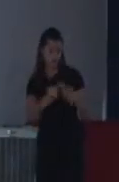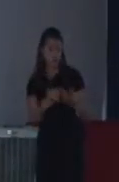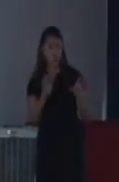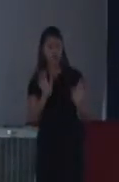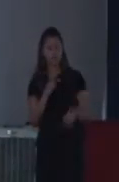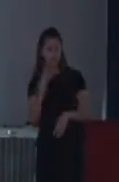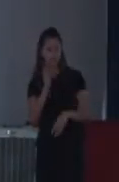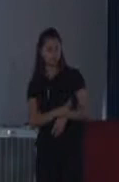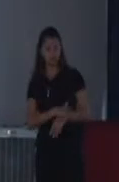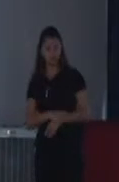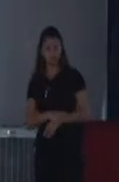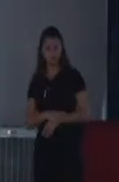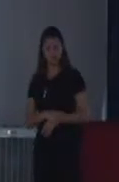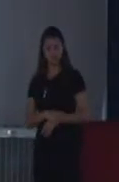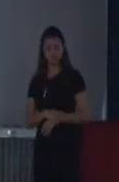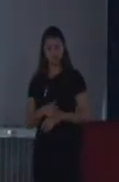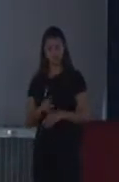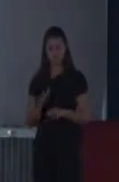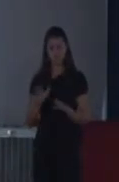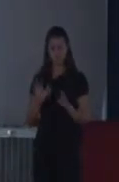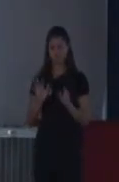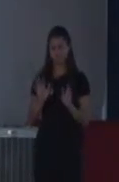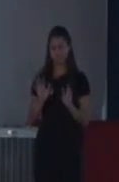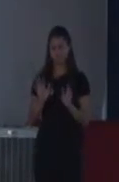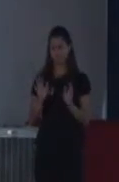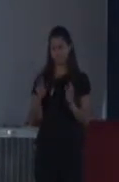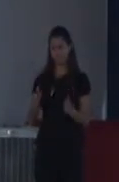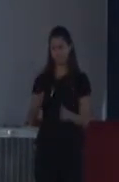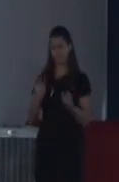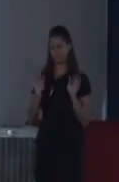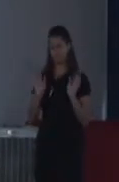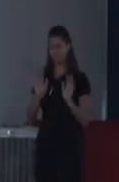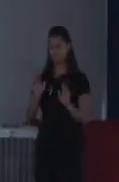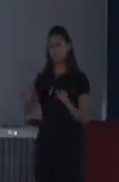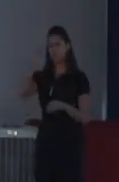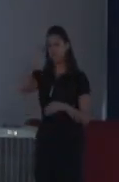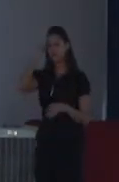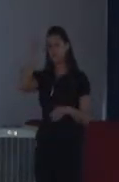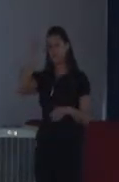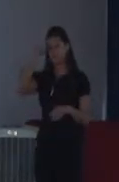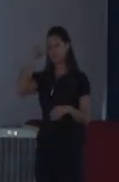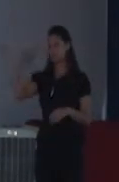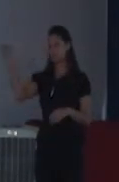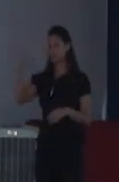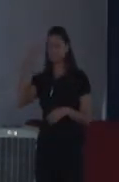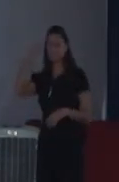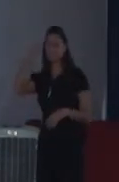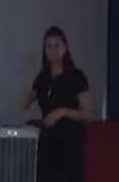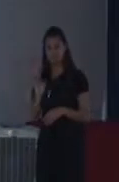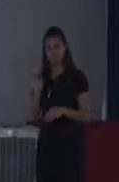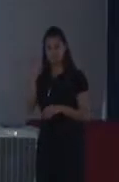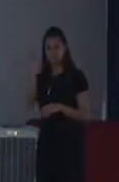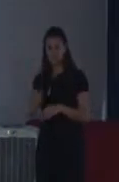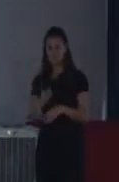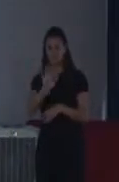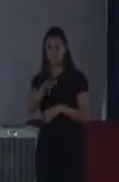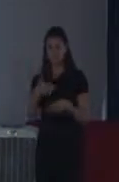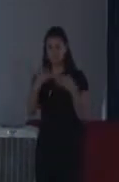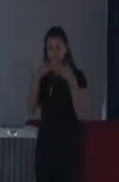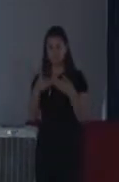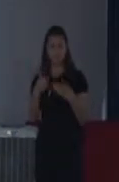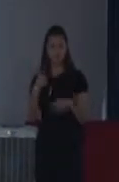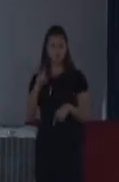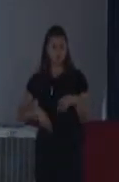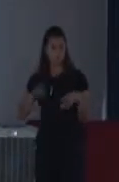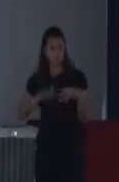relaciones sexuales, tal, yo. Pues bueno, sí, o sea, es esa idea de cómo la persona con discapacidad, con su discapacidad, está por